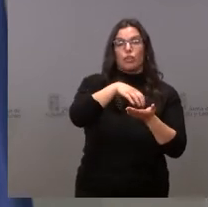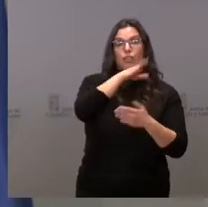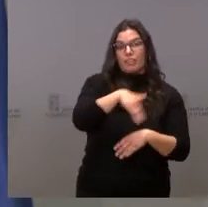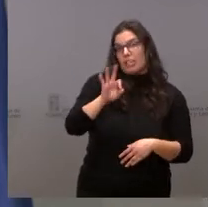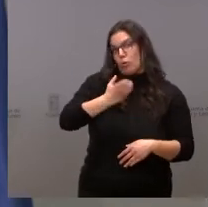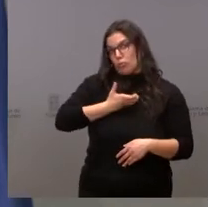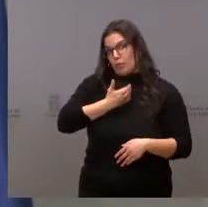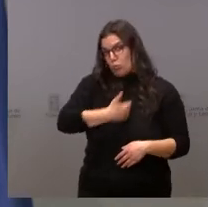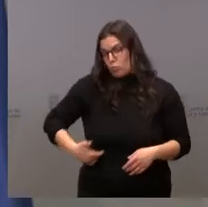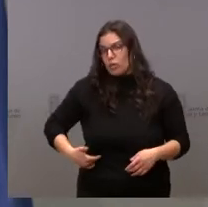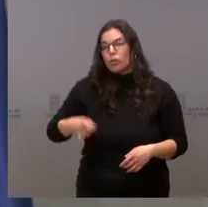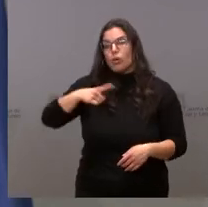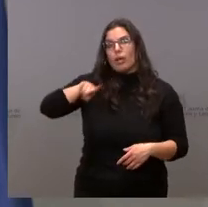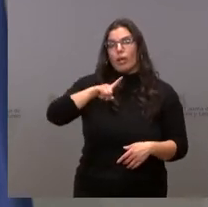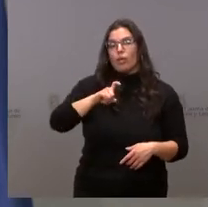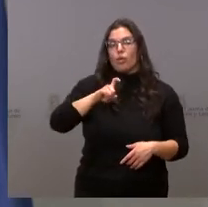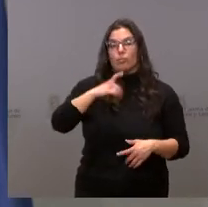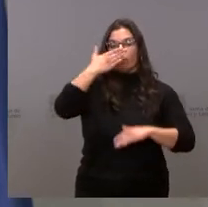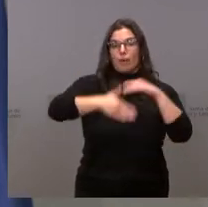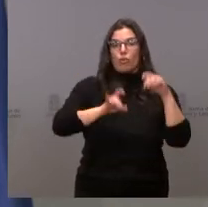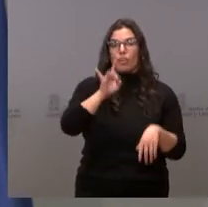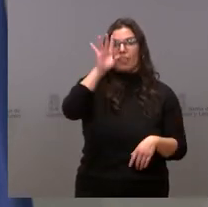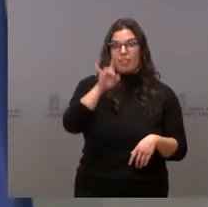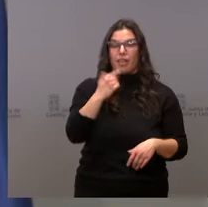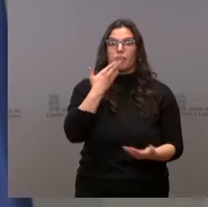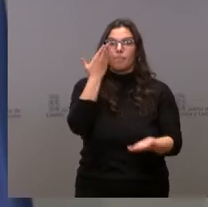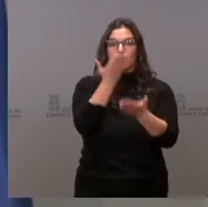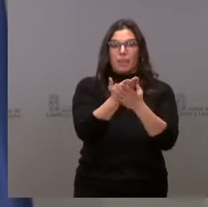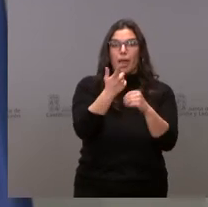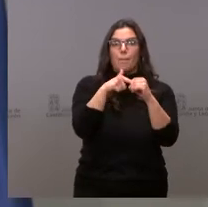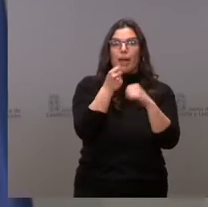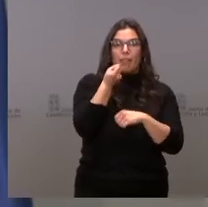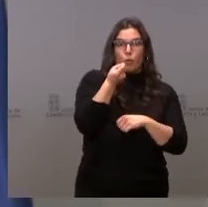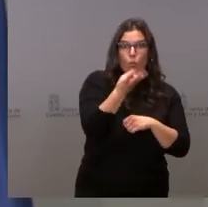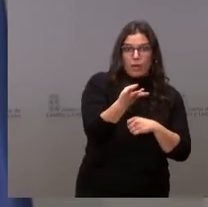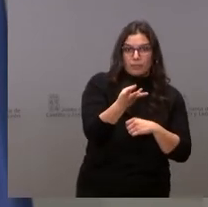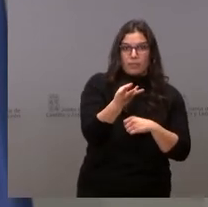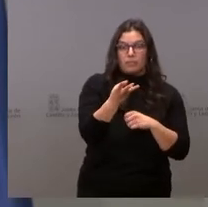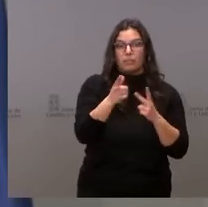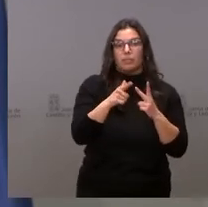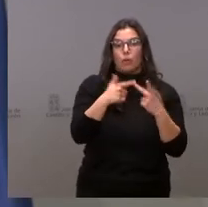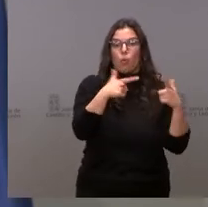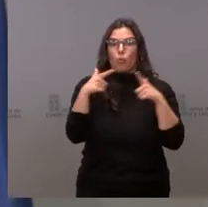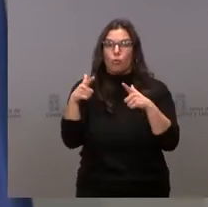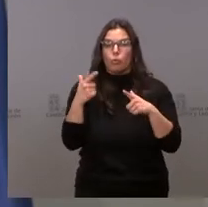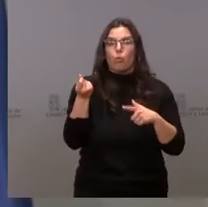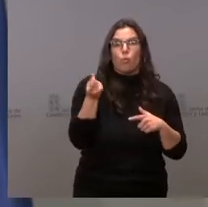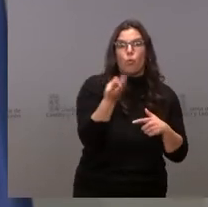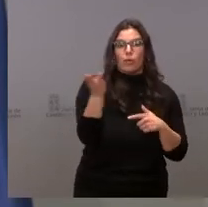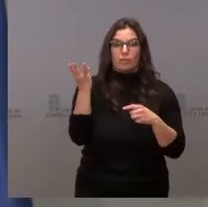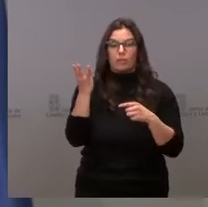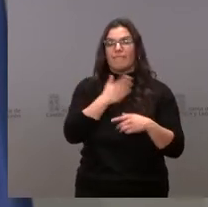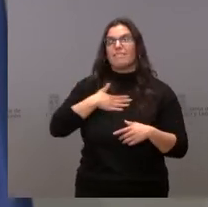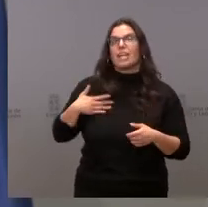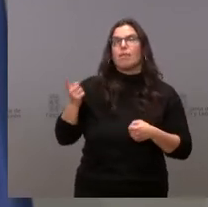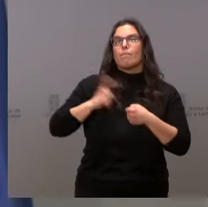para comunicar a la junta de castilla y león el número de plazas y unidades escolares de las que disponen y sobre las cuales quisieran adherirse